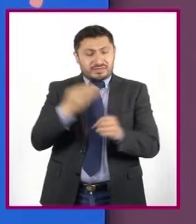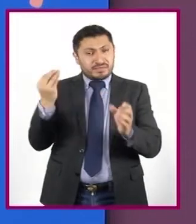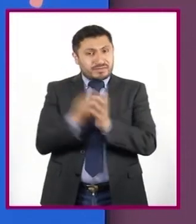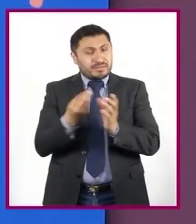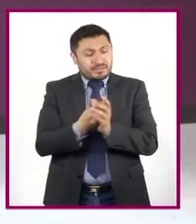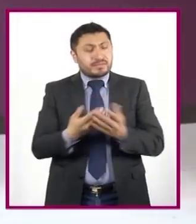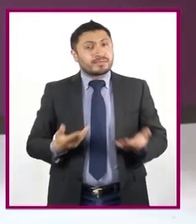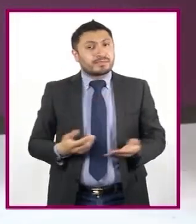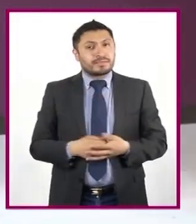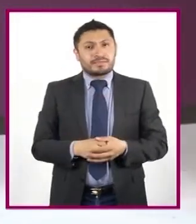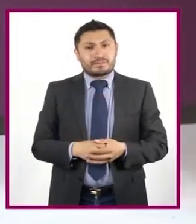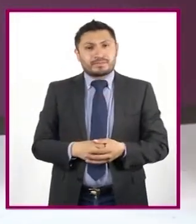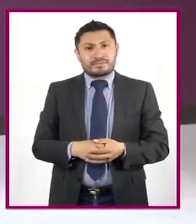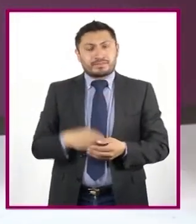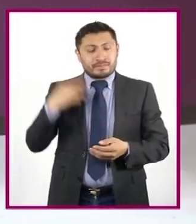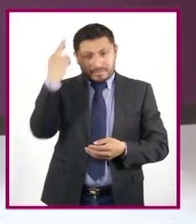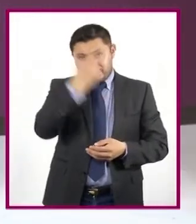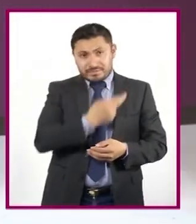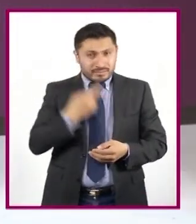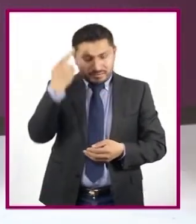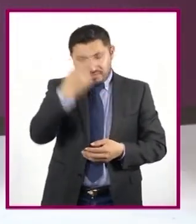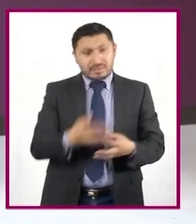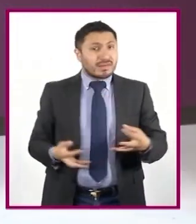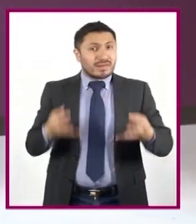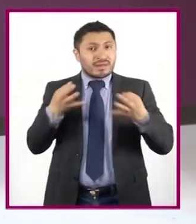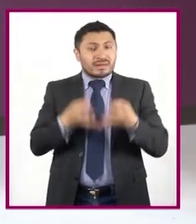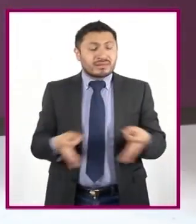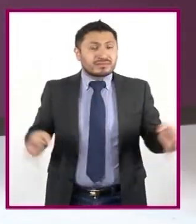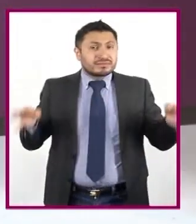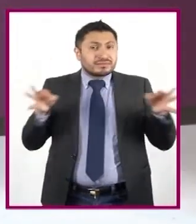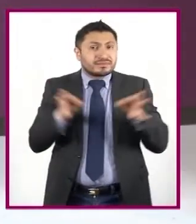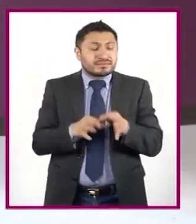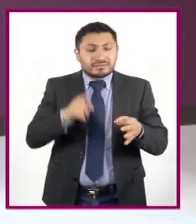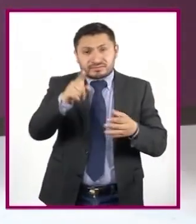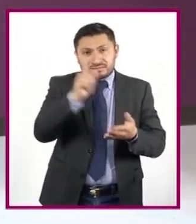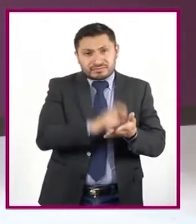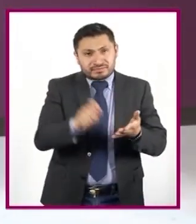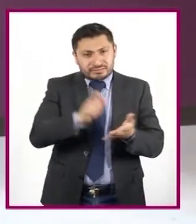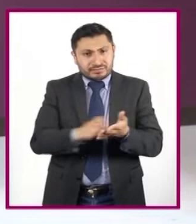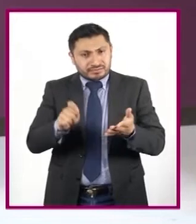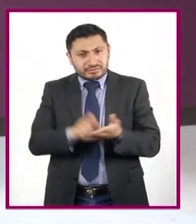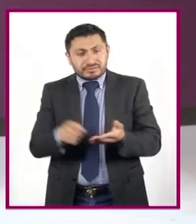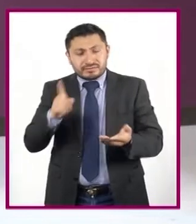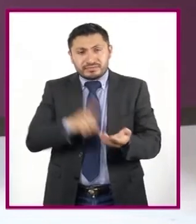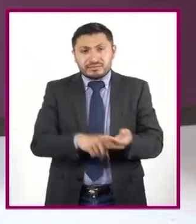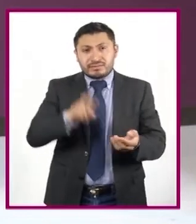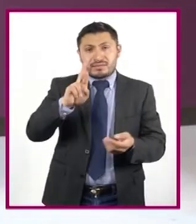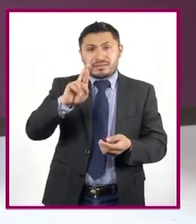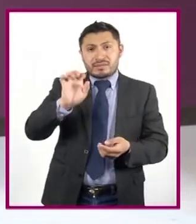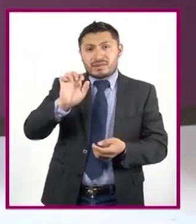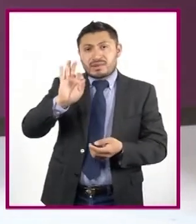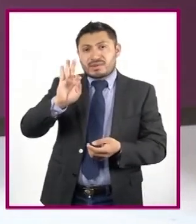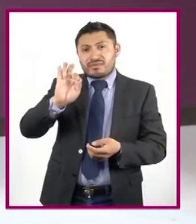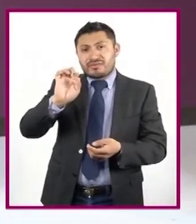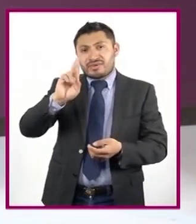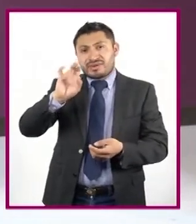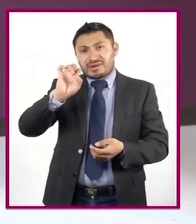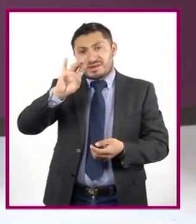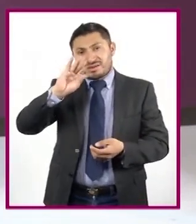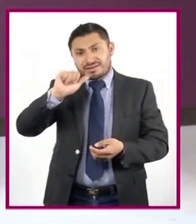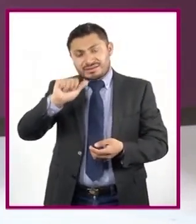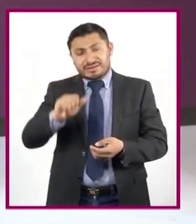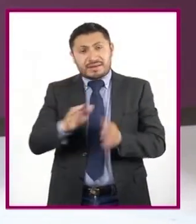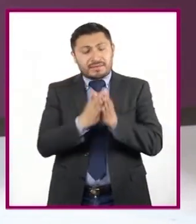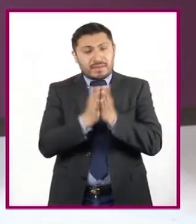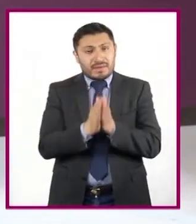momento. Hemos revisado la importancia de anotar en sus trabajos las referencias bibliográficas, comprendiendo lo